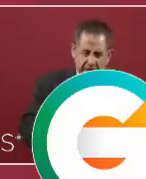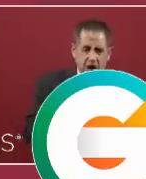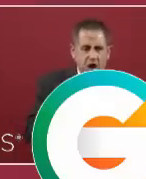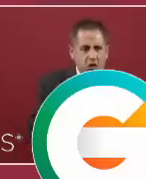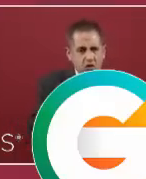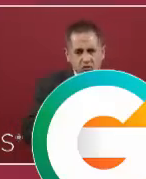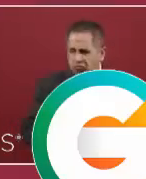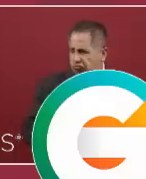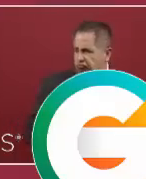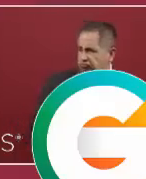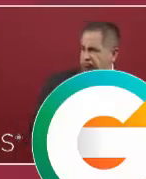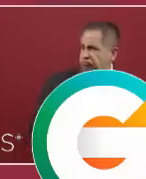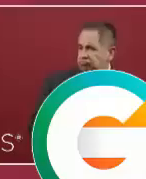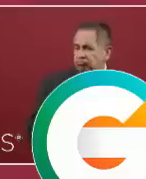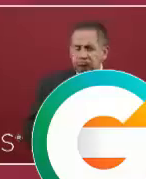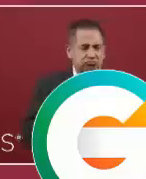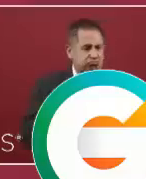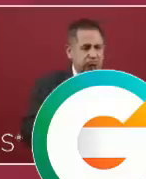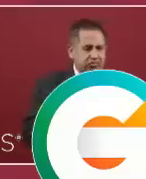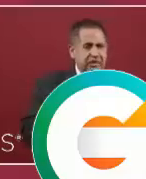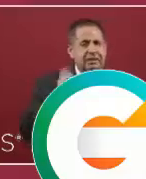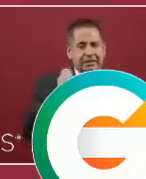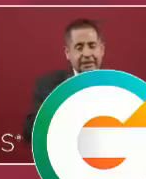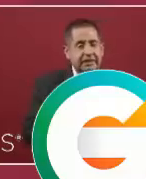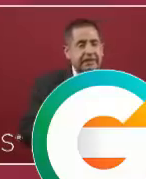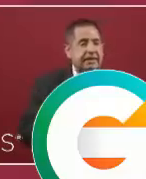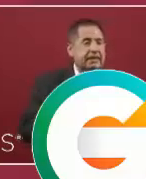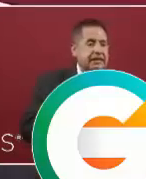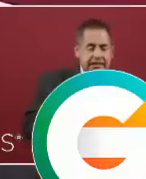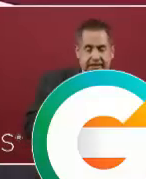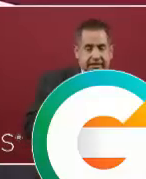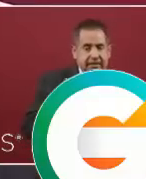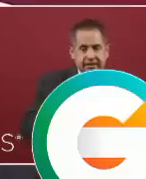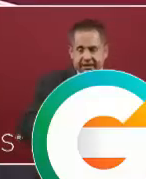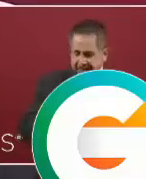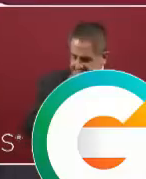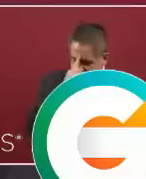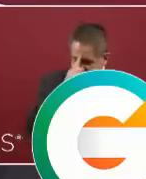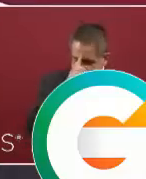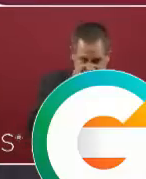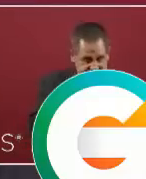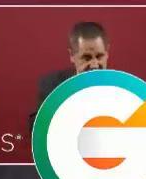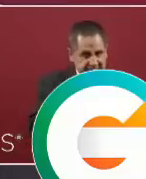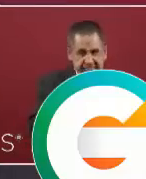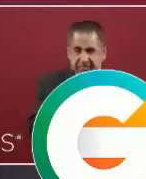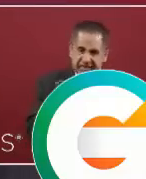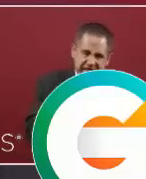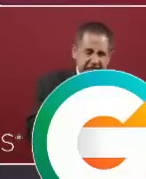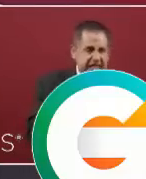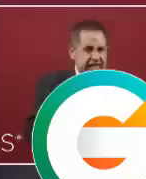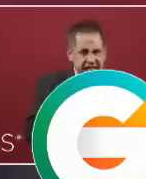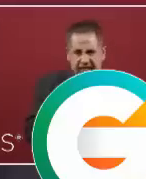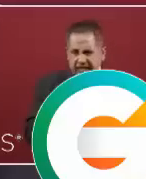coordinada y esto requiere de perseverancia, de estar todos los días